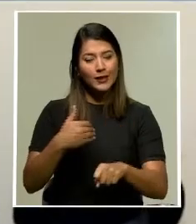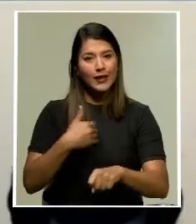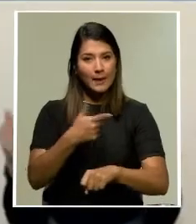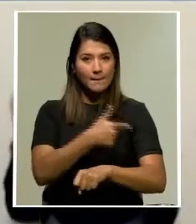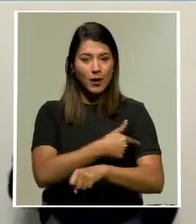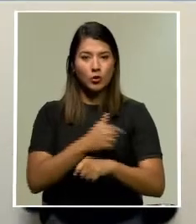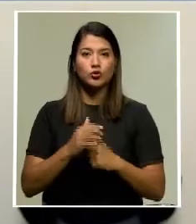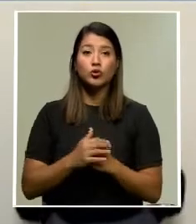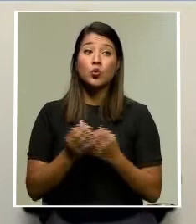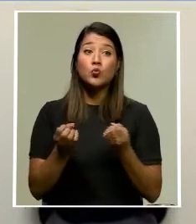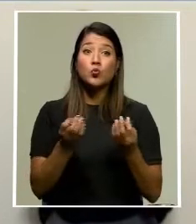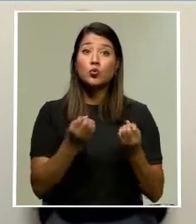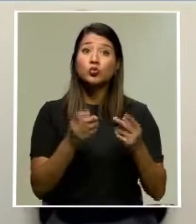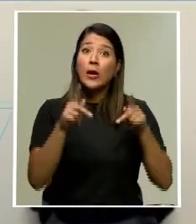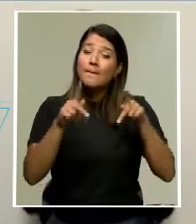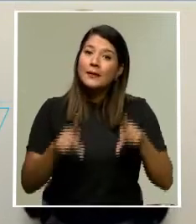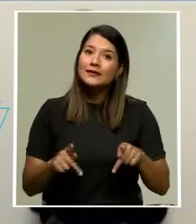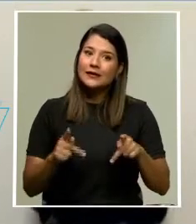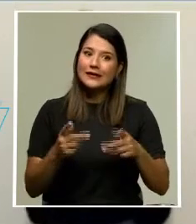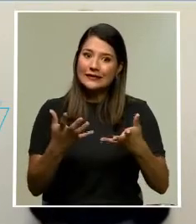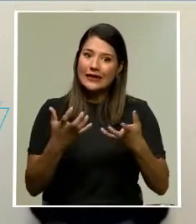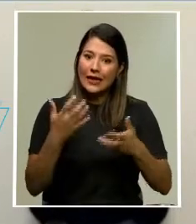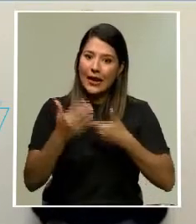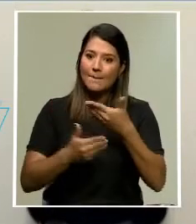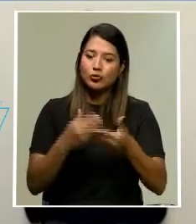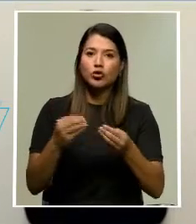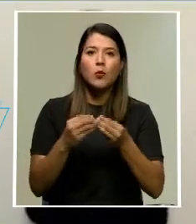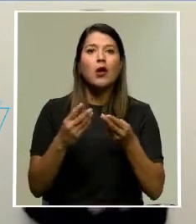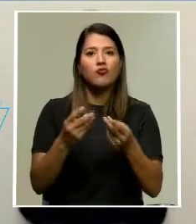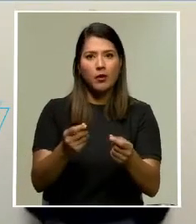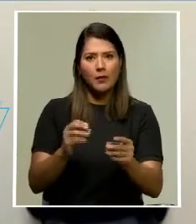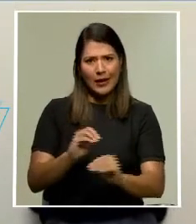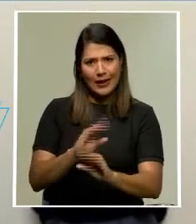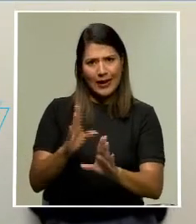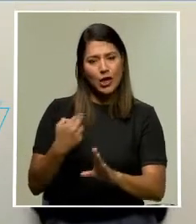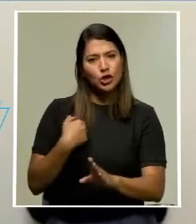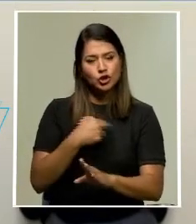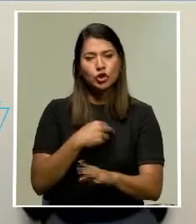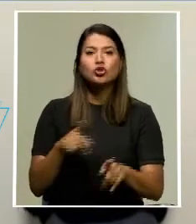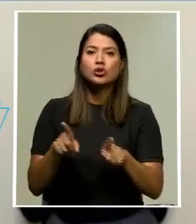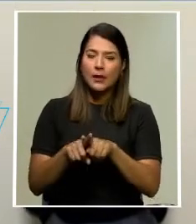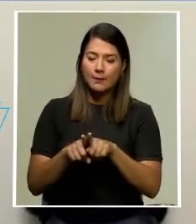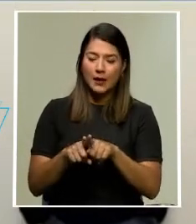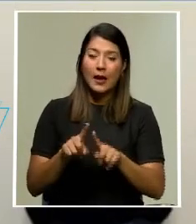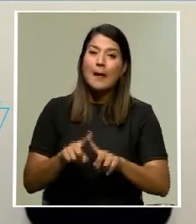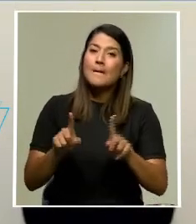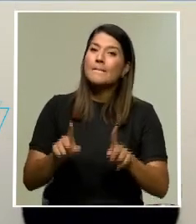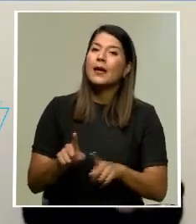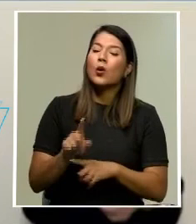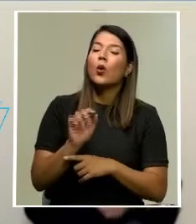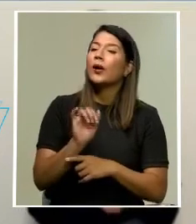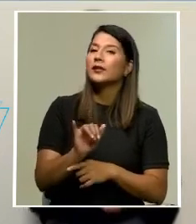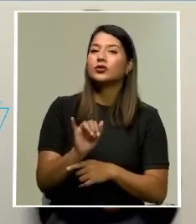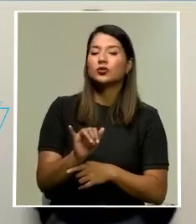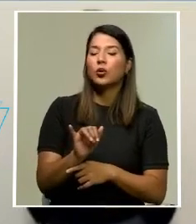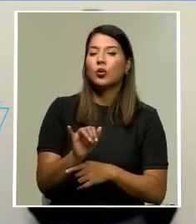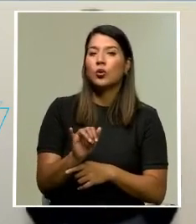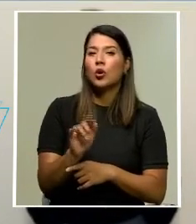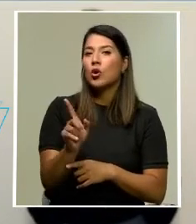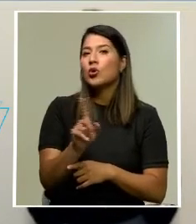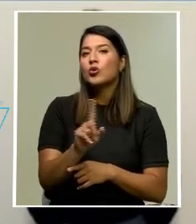Mucha gente ha querido que esto vaya más rápido, claro que nosotros también quisiéramos eso. Esto no es absolutamente